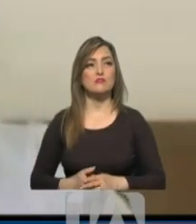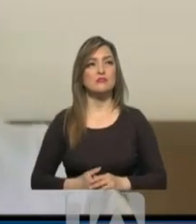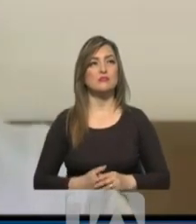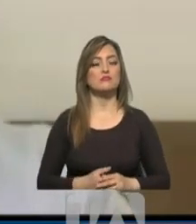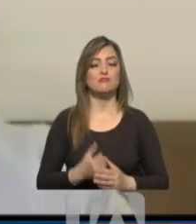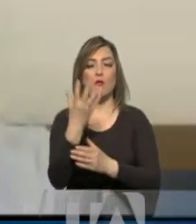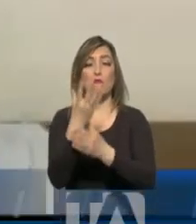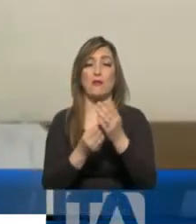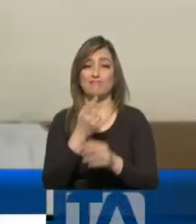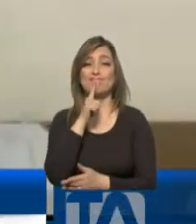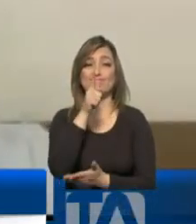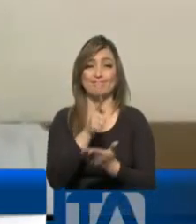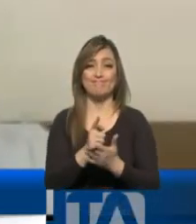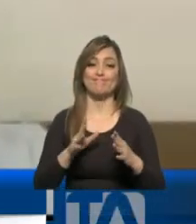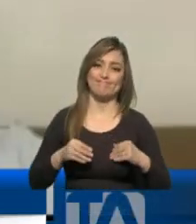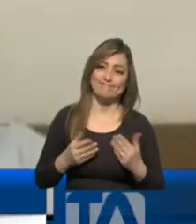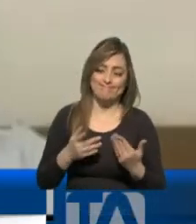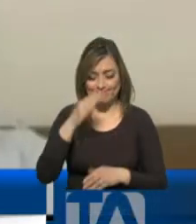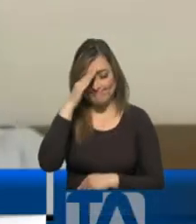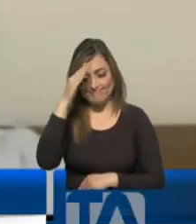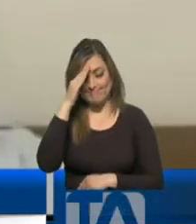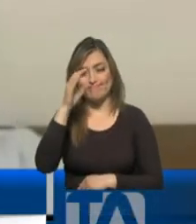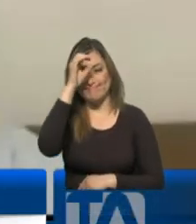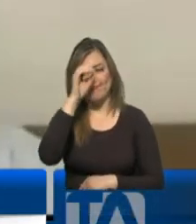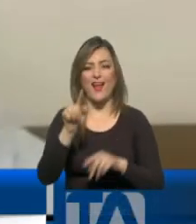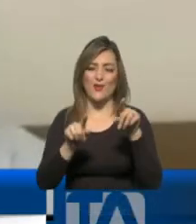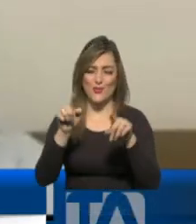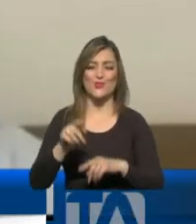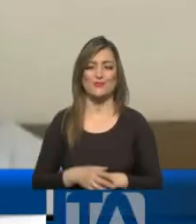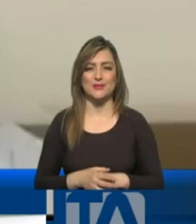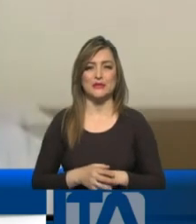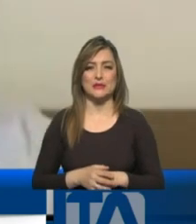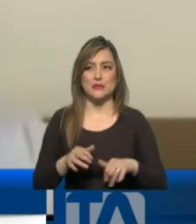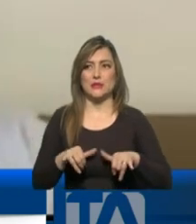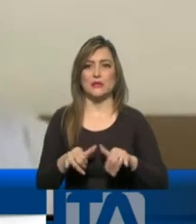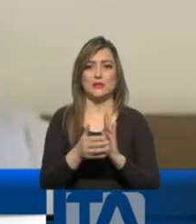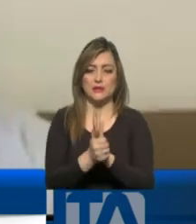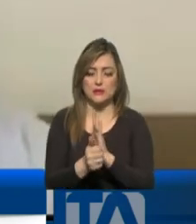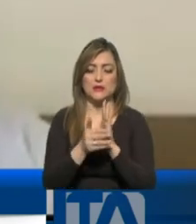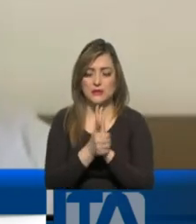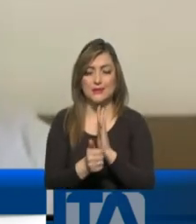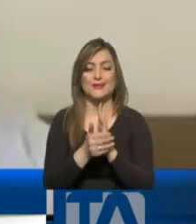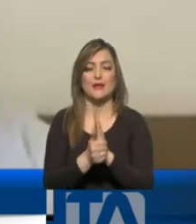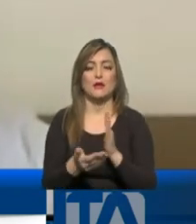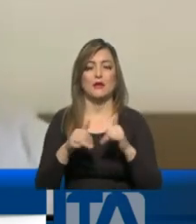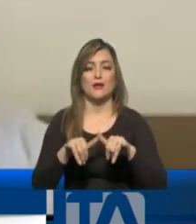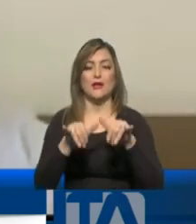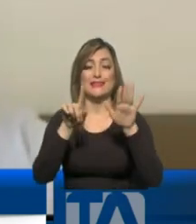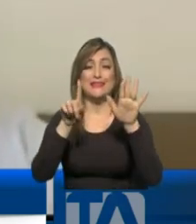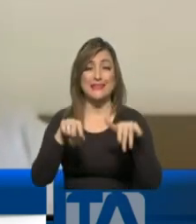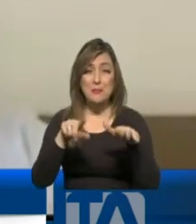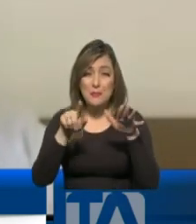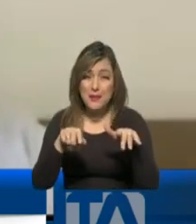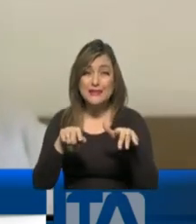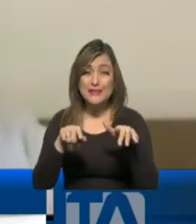tienen falencia y esto obliga a capacitarlos permanentemente. Consideramos que los 6 meses que